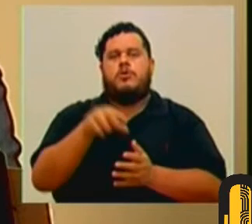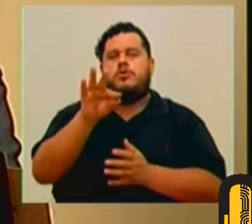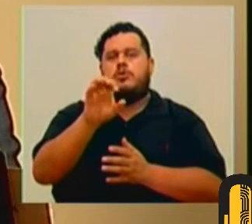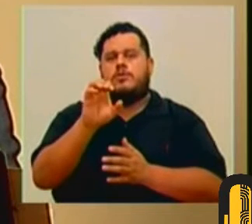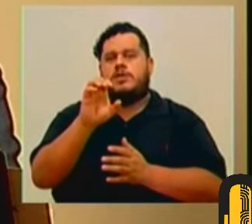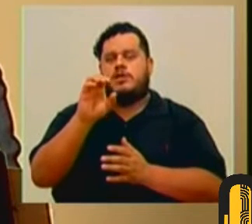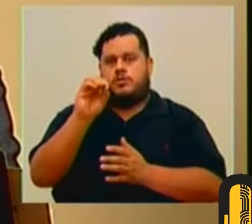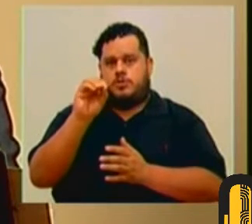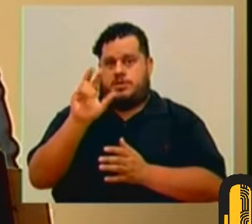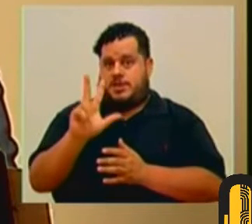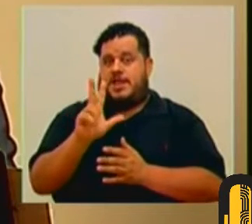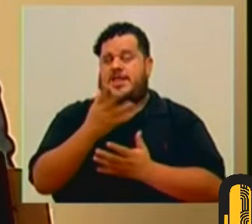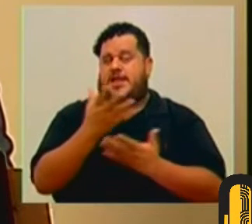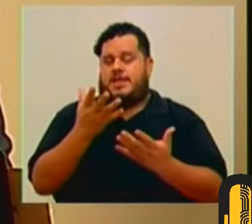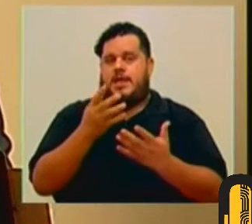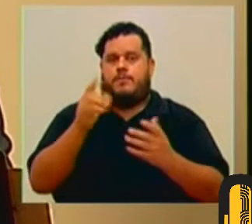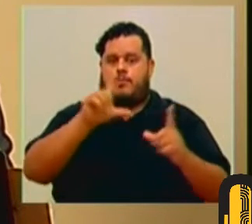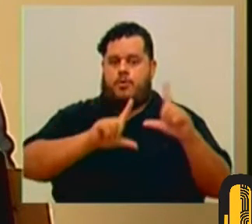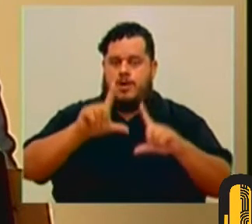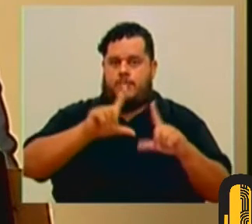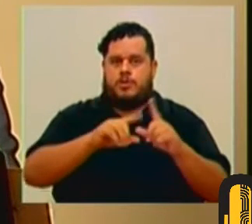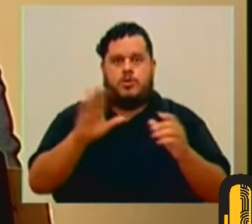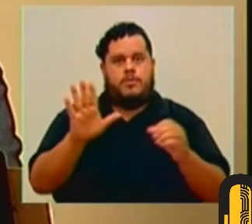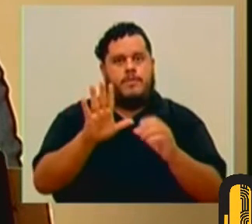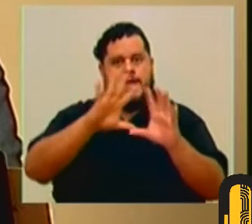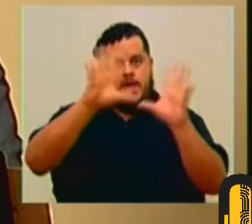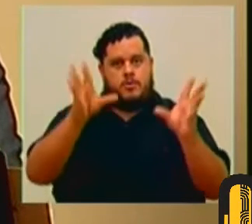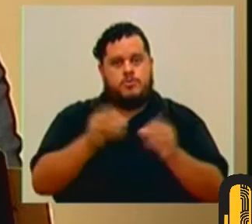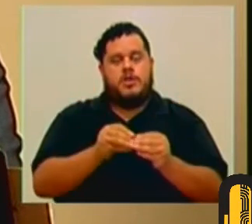903 por laboratorio, para un total de